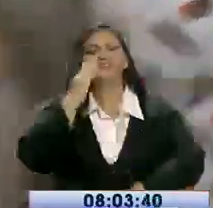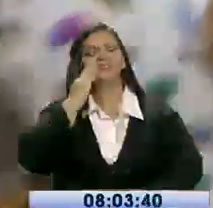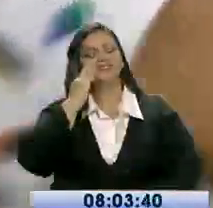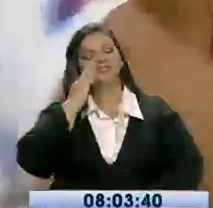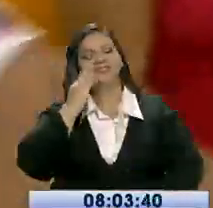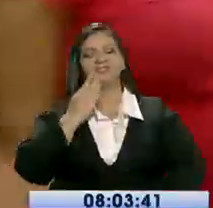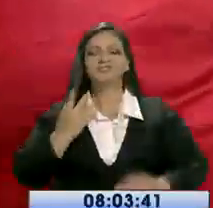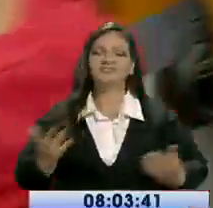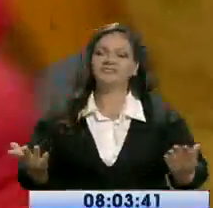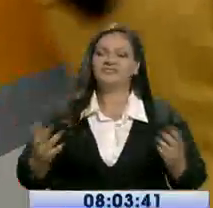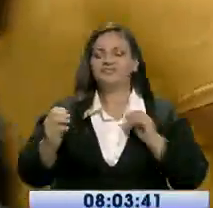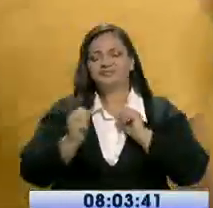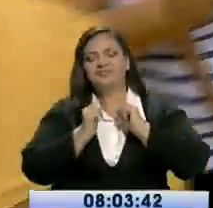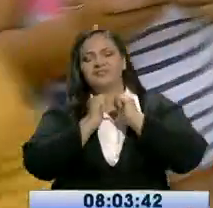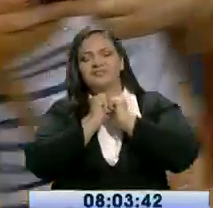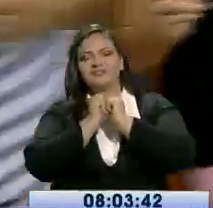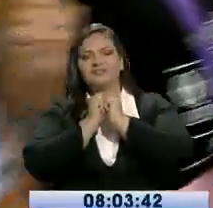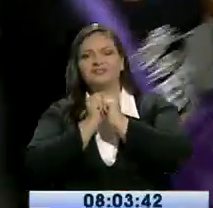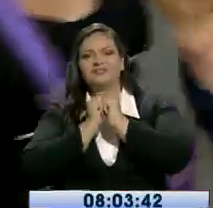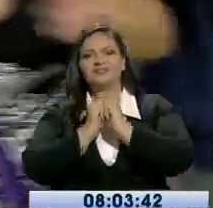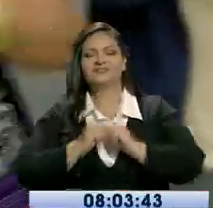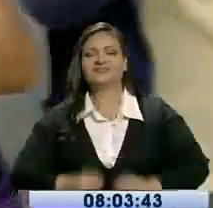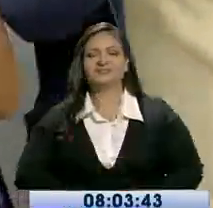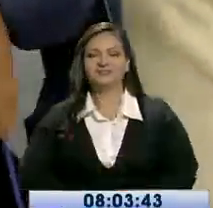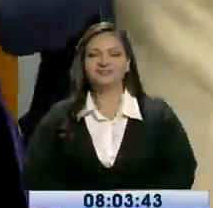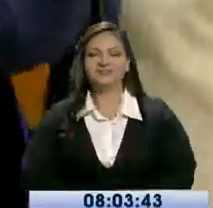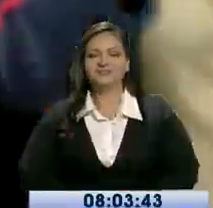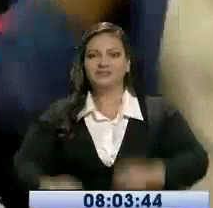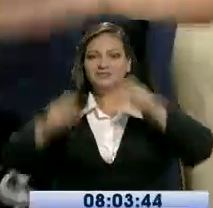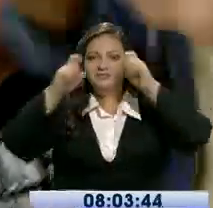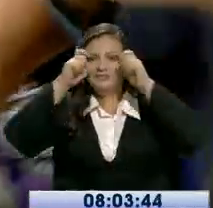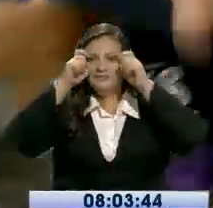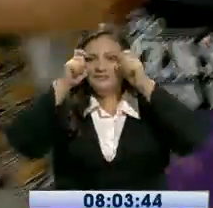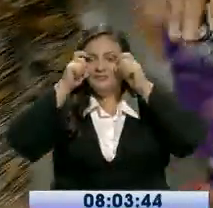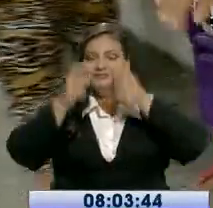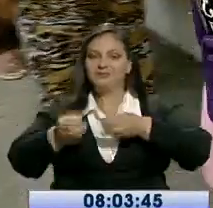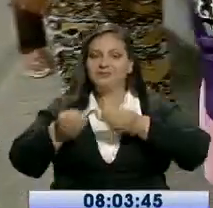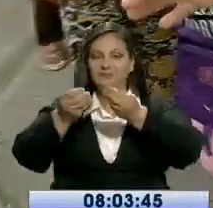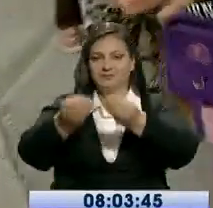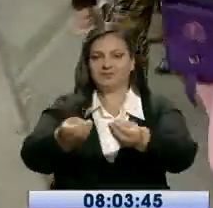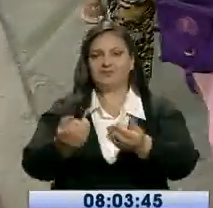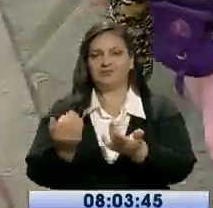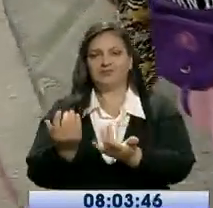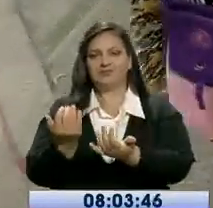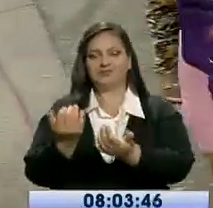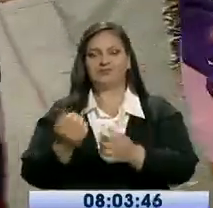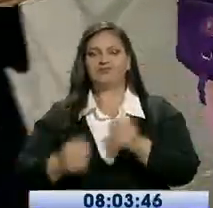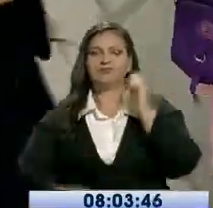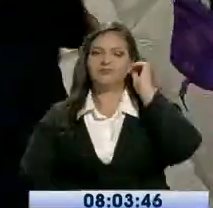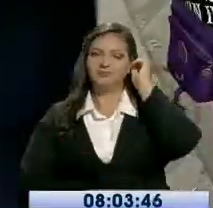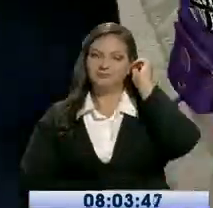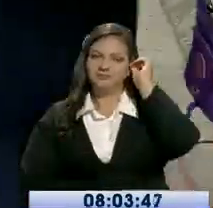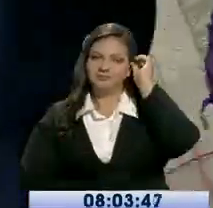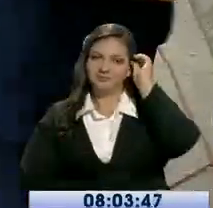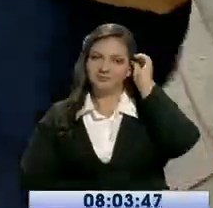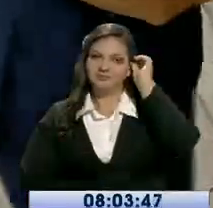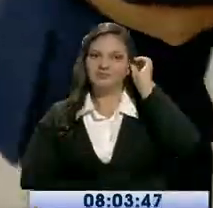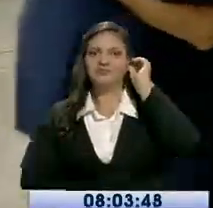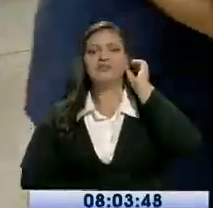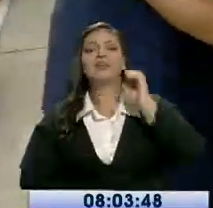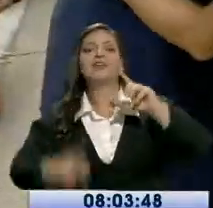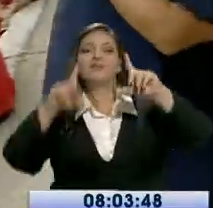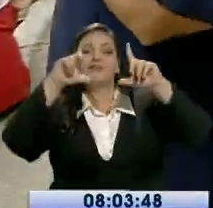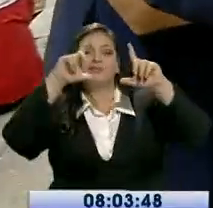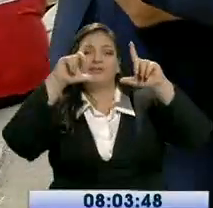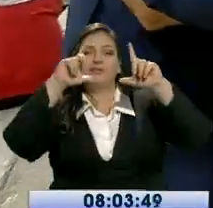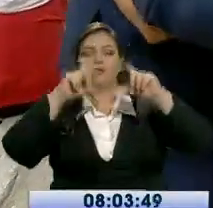desean. Están, no solo los lentes, aquí estamos, ya. Una foto, a ver, una foto, aquí estoy. ¿Qué foto nos toma? ¿Quién nos toma foto? A